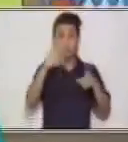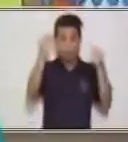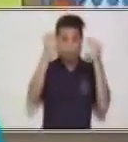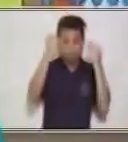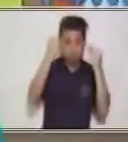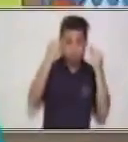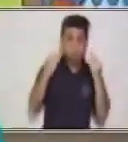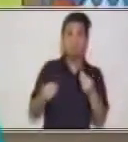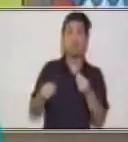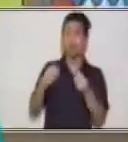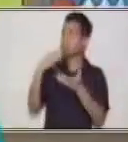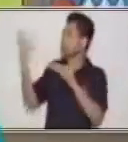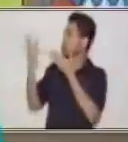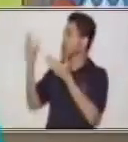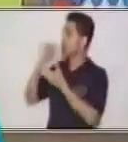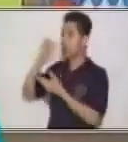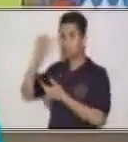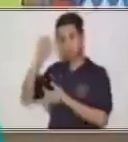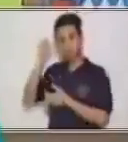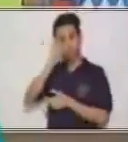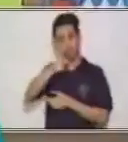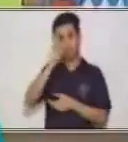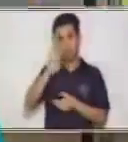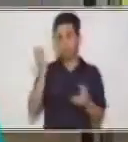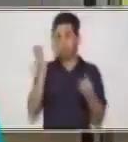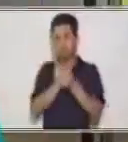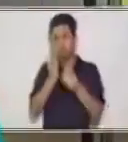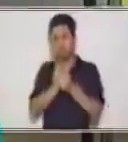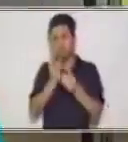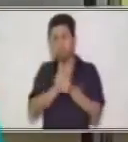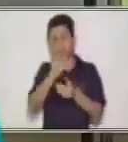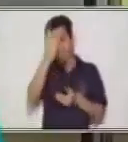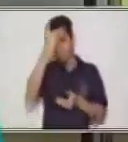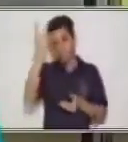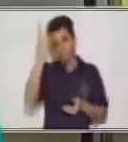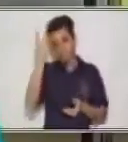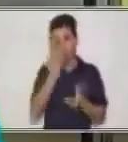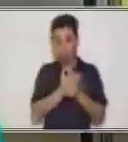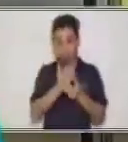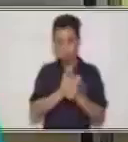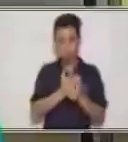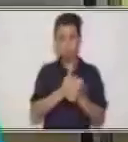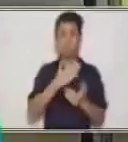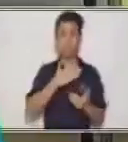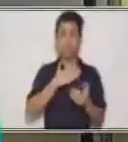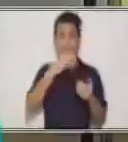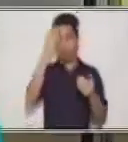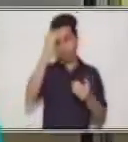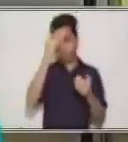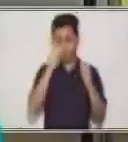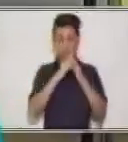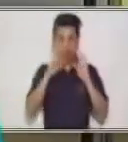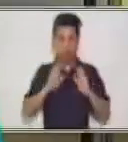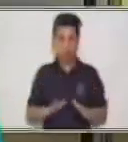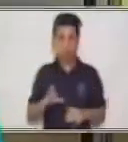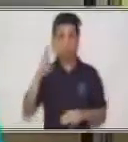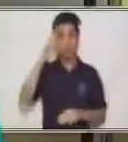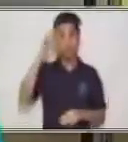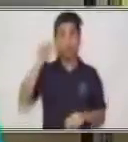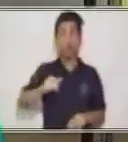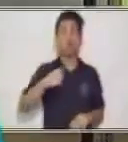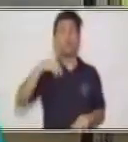Ten presente guardar tus trabajos y ejercicios en tu portafolio Aprendo en Casa. Recuerda que hoy aprendiste